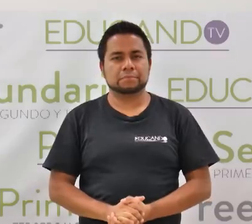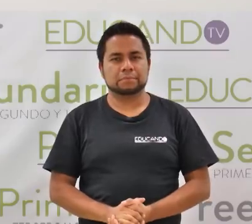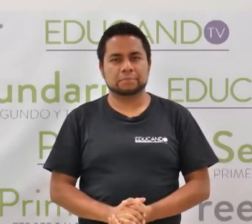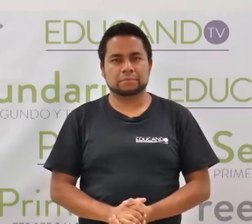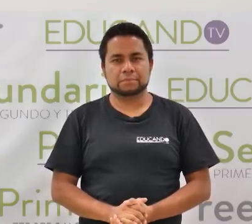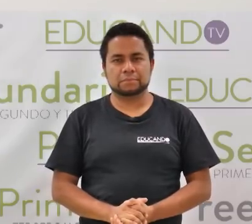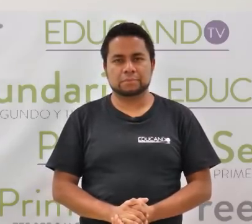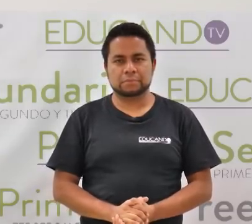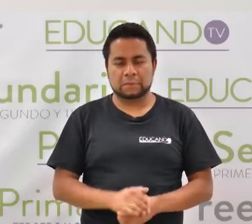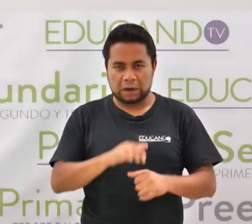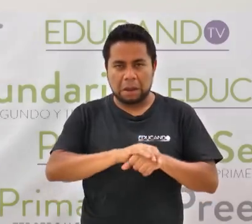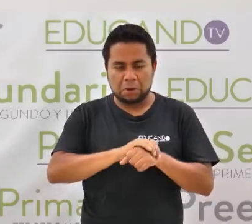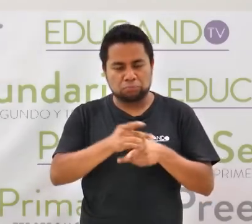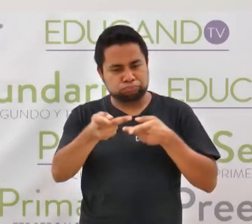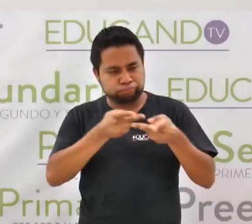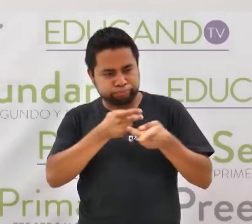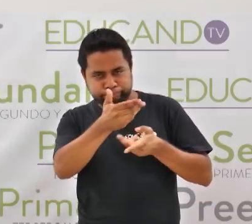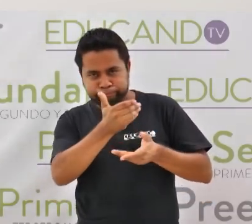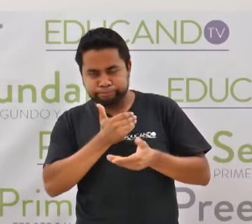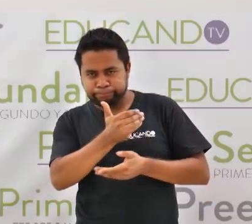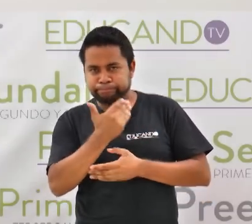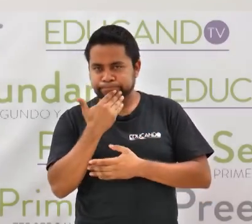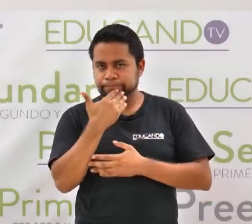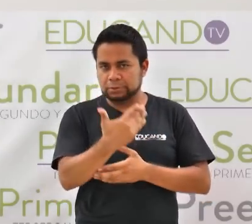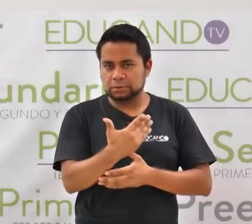Practicar con los amigos.